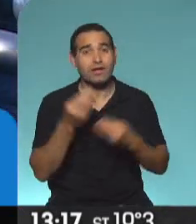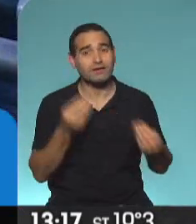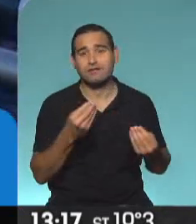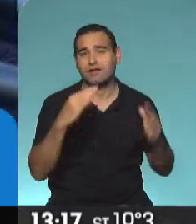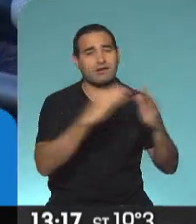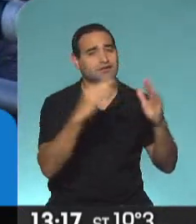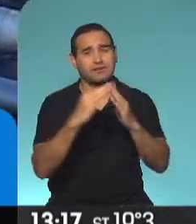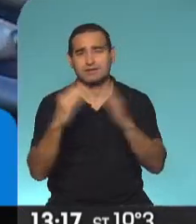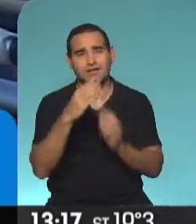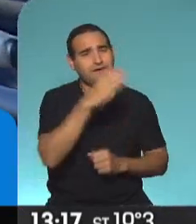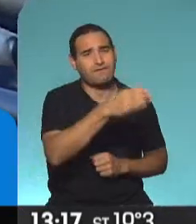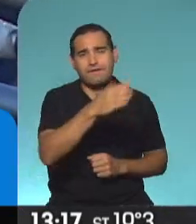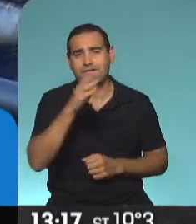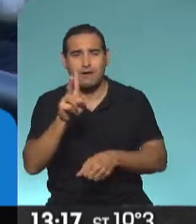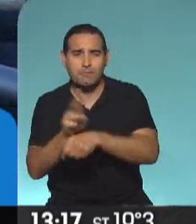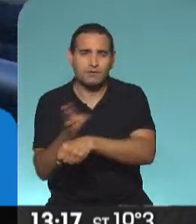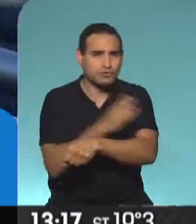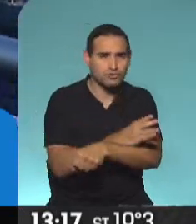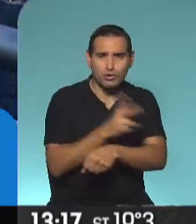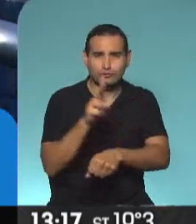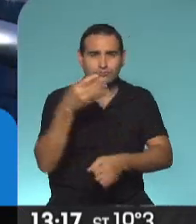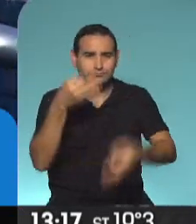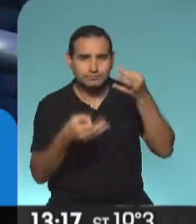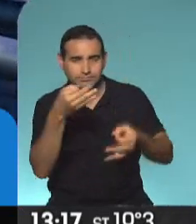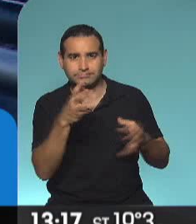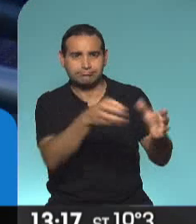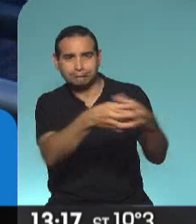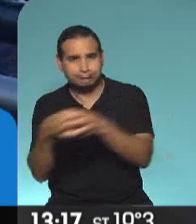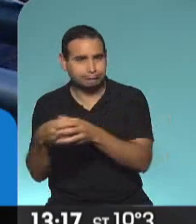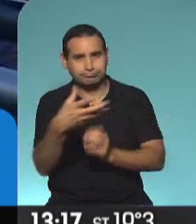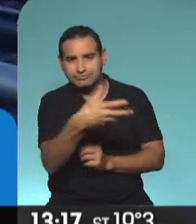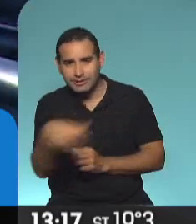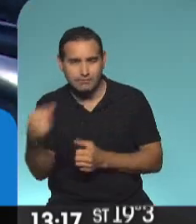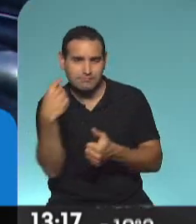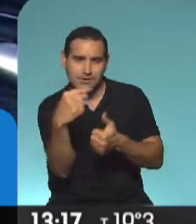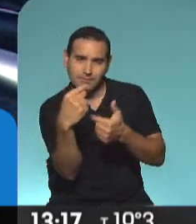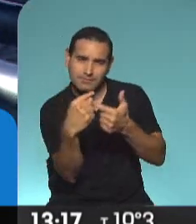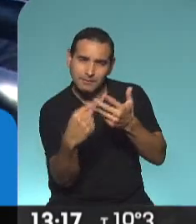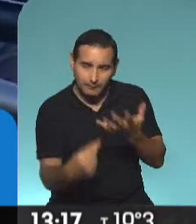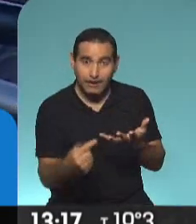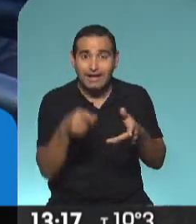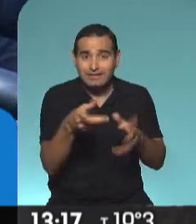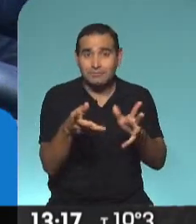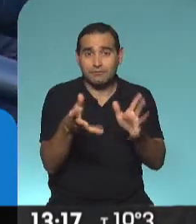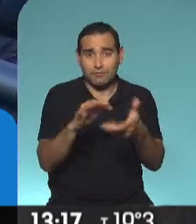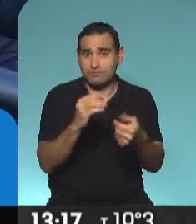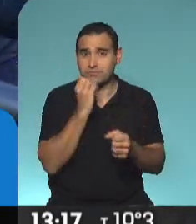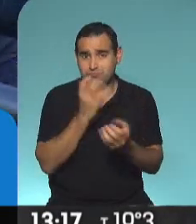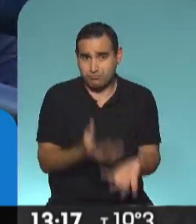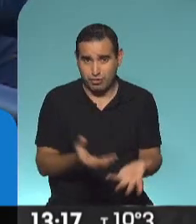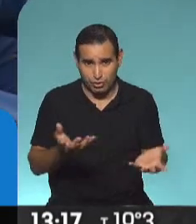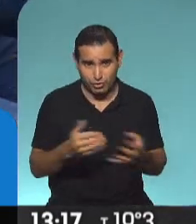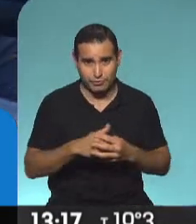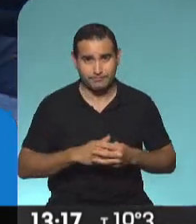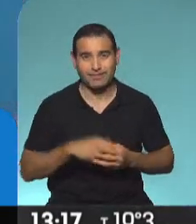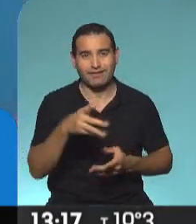casa a casa, haciendo el trabajo de prevención, diagnóstico precoz, de aislamiento y traslado hacia otros lugares. Y si se puede garantizar de esta manera, por supuesto que nadie